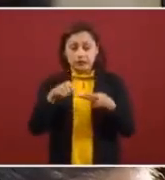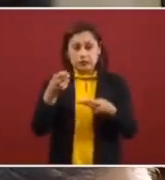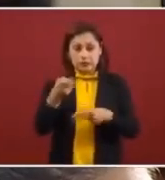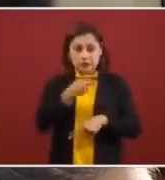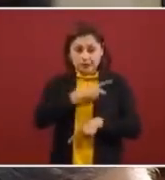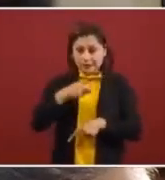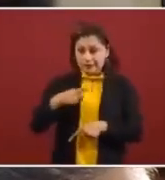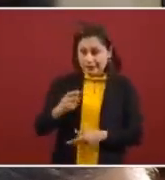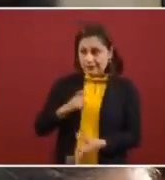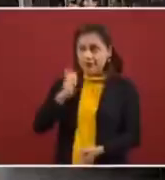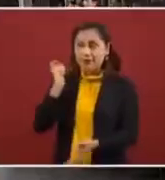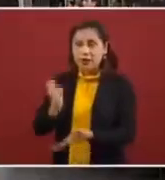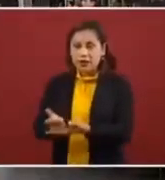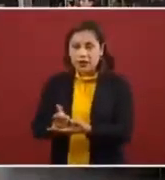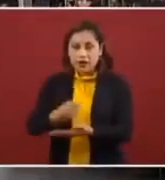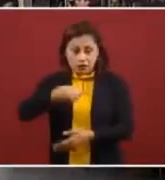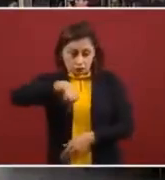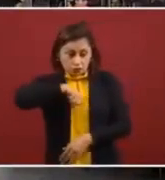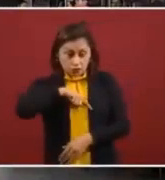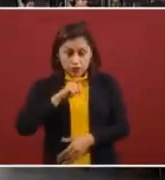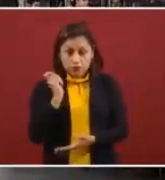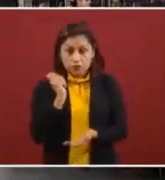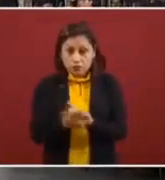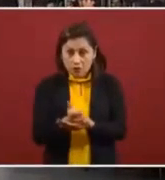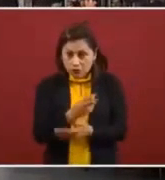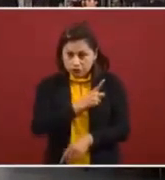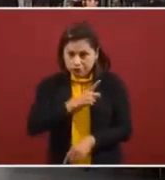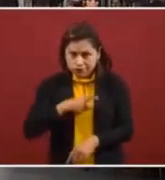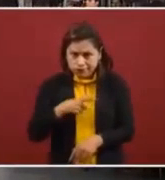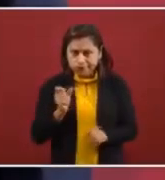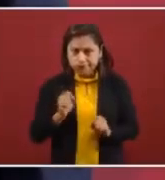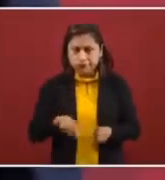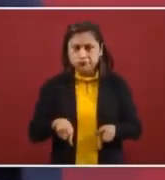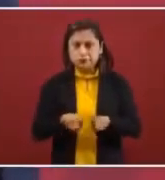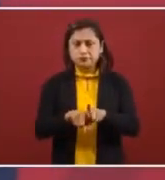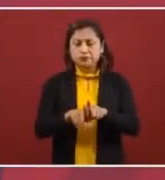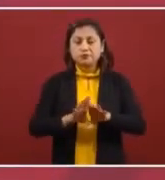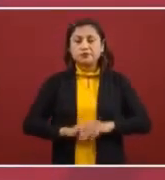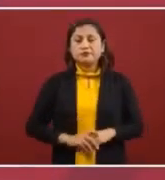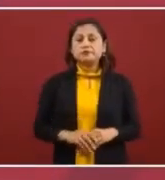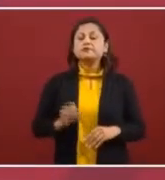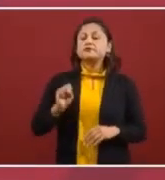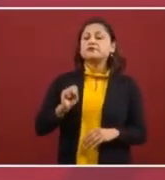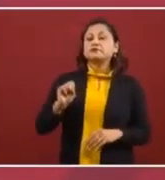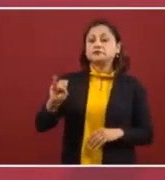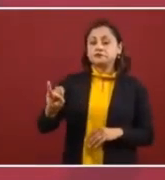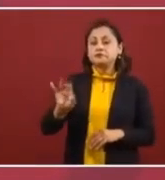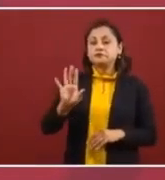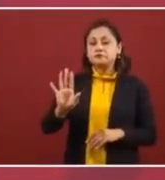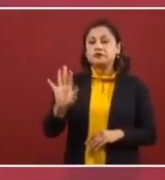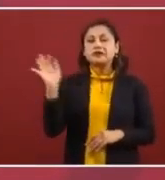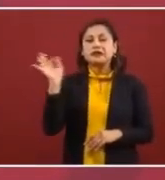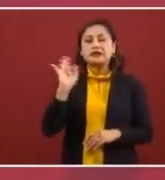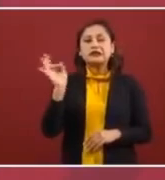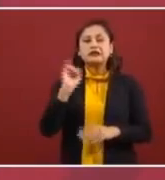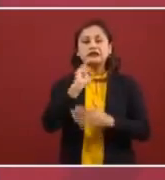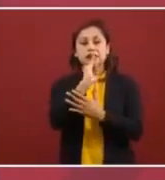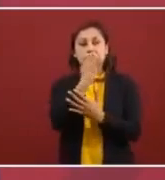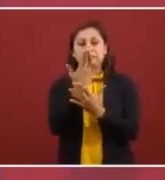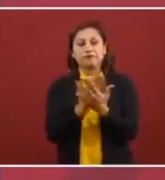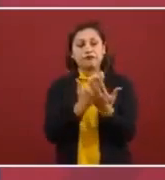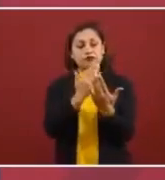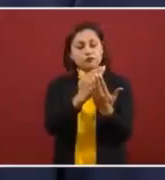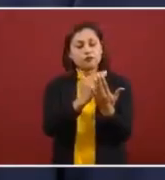corrupción. Y ahorita le hago la segunda pregunta. Sí, seguramente hay un informe. So there's some kind of information